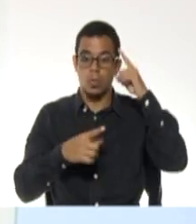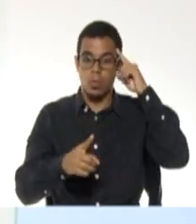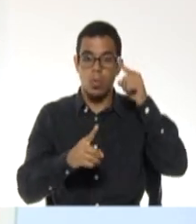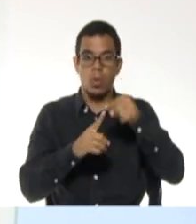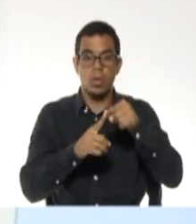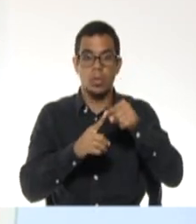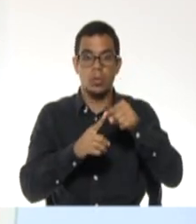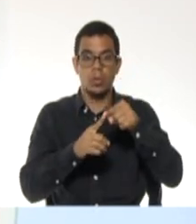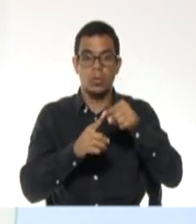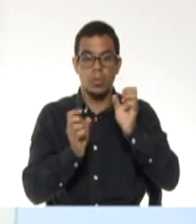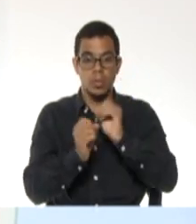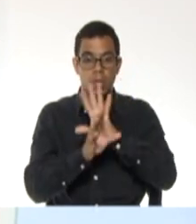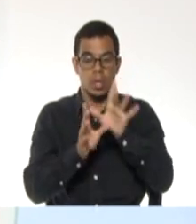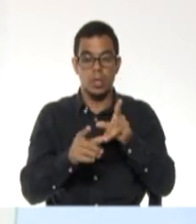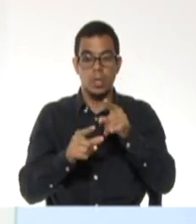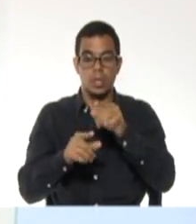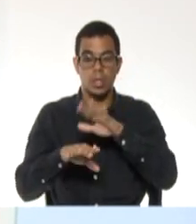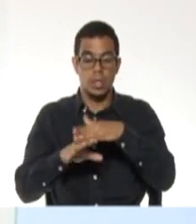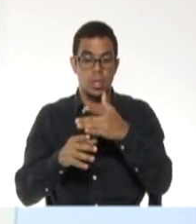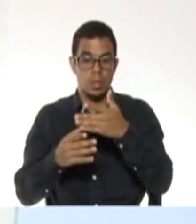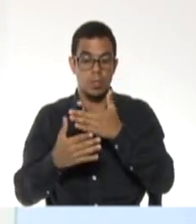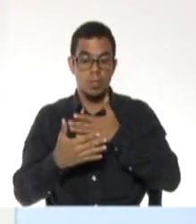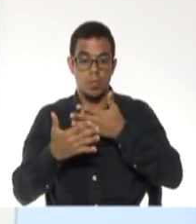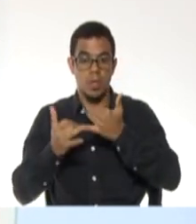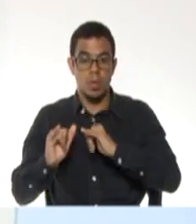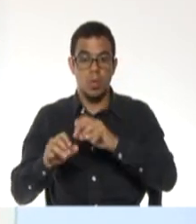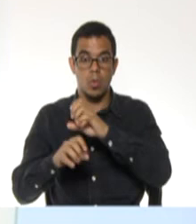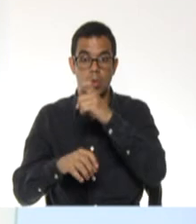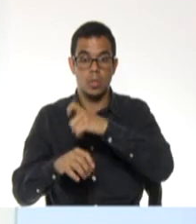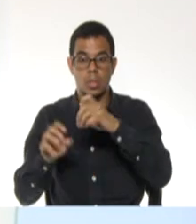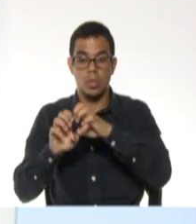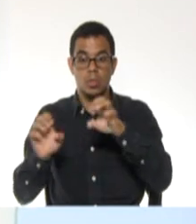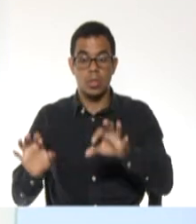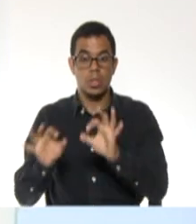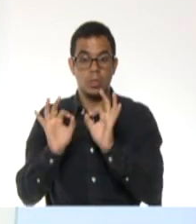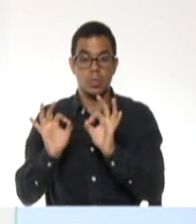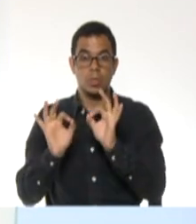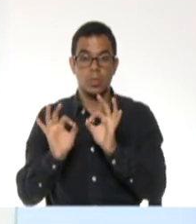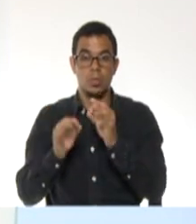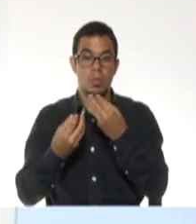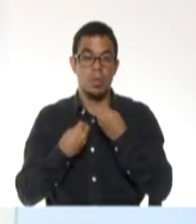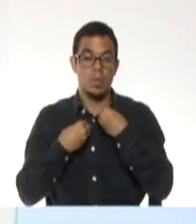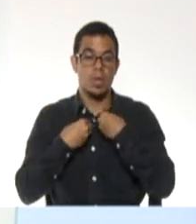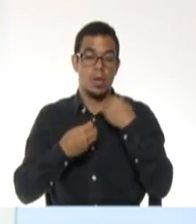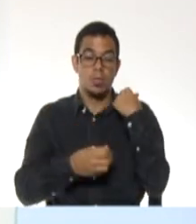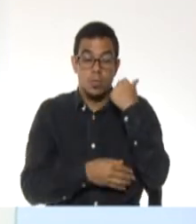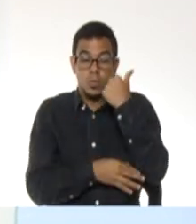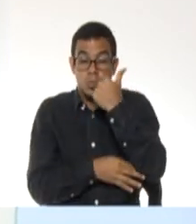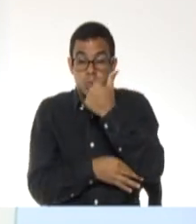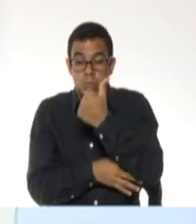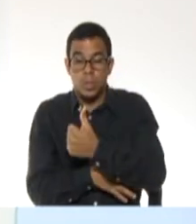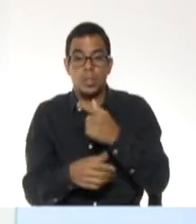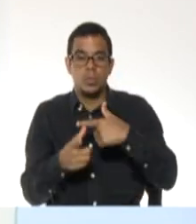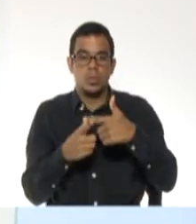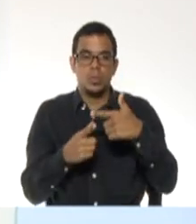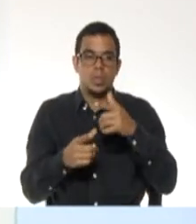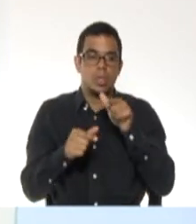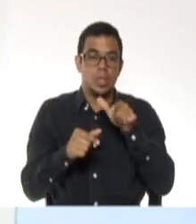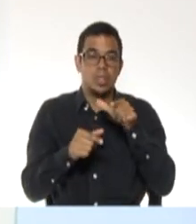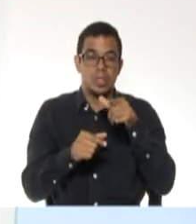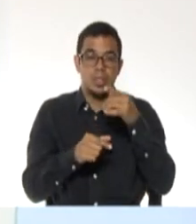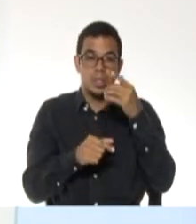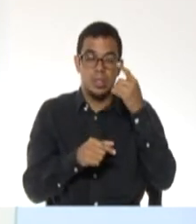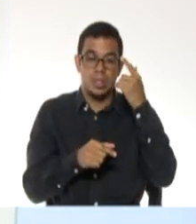que nuestros jóvenes con necesidades educativas especiales son eternos niños, tenemos que eliminar ese error